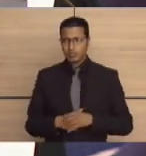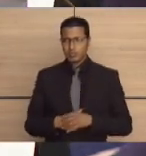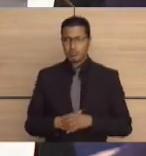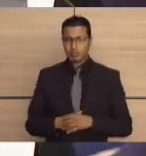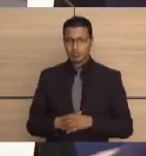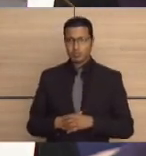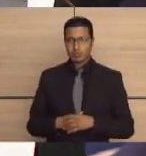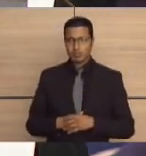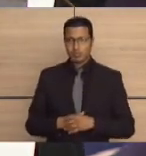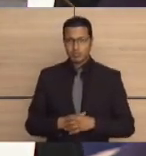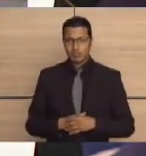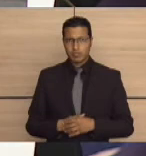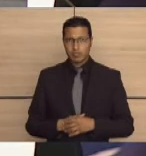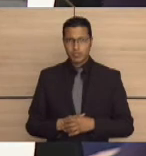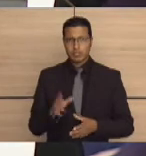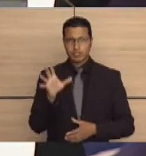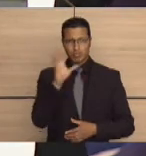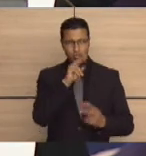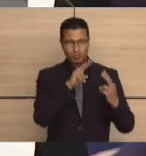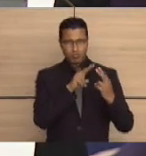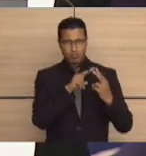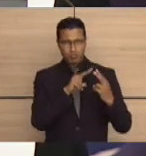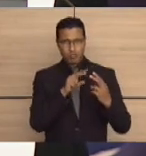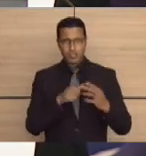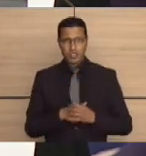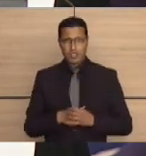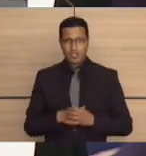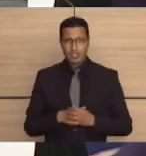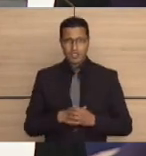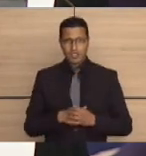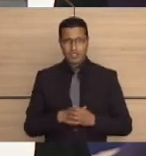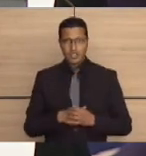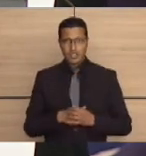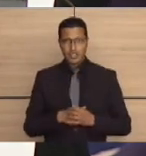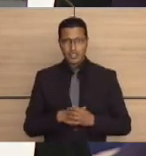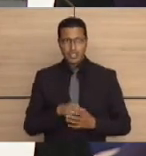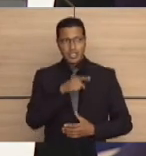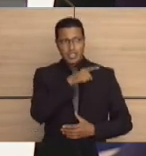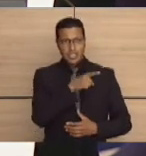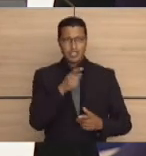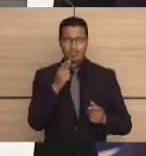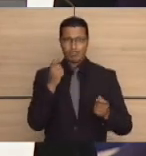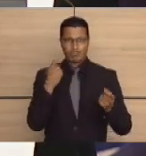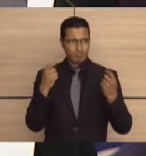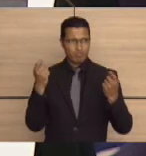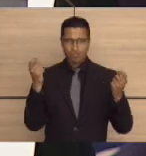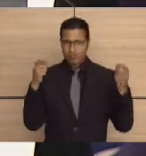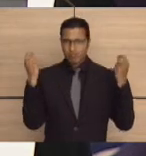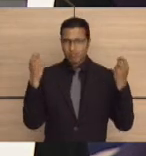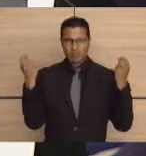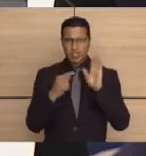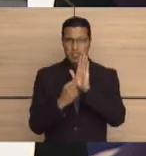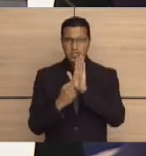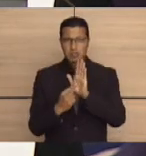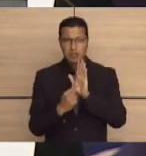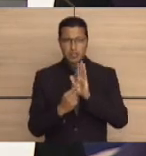¡Ey, ey, ey! Se supone que no deben saber. Gracias a su constante promoción de las tradiciones y de